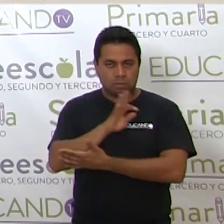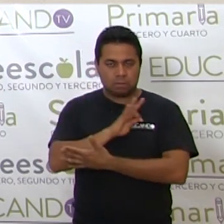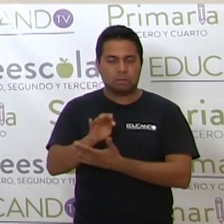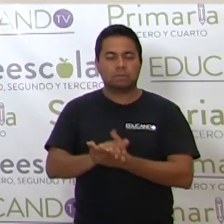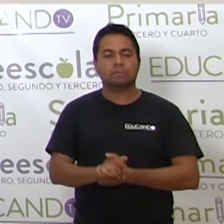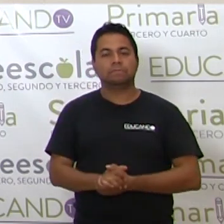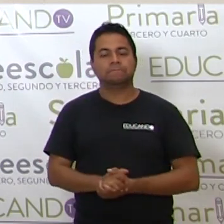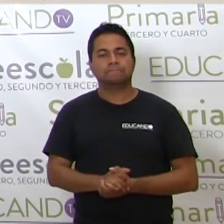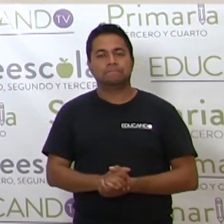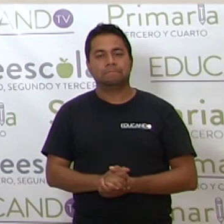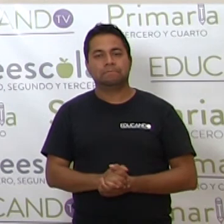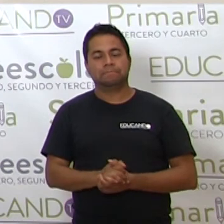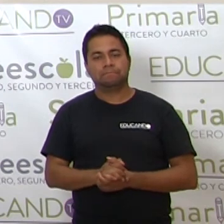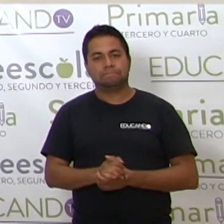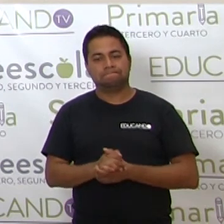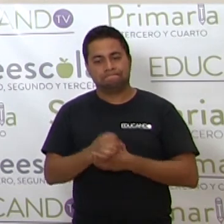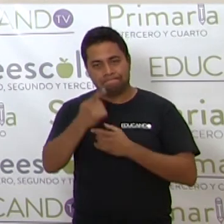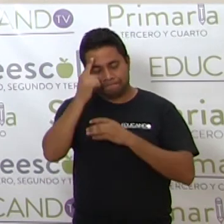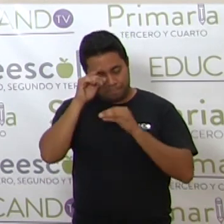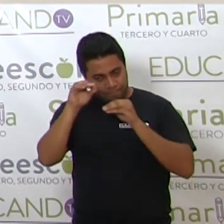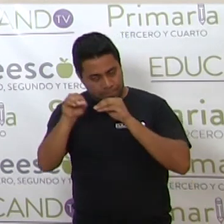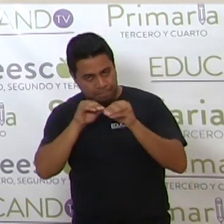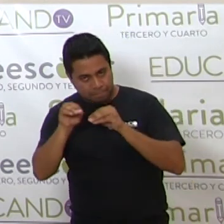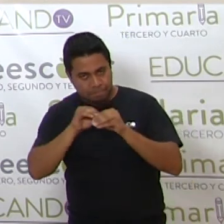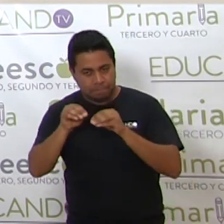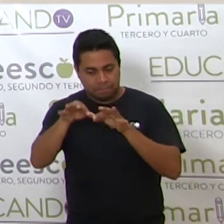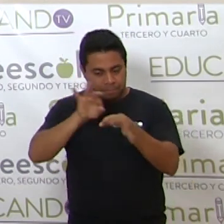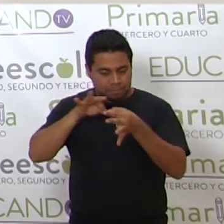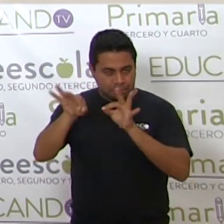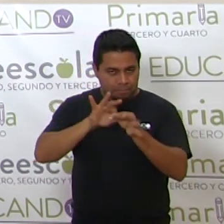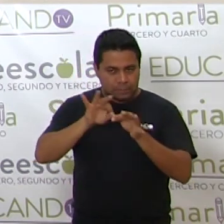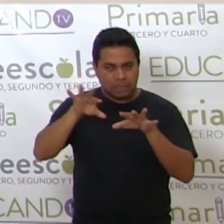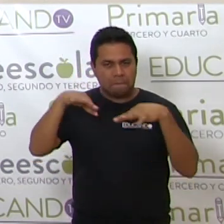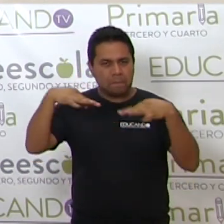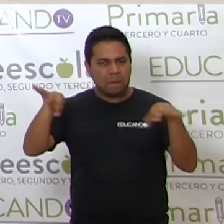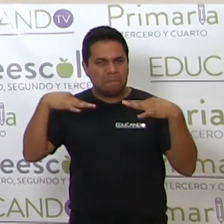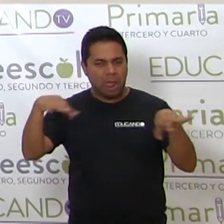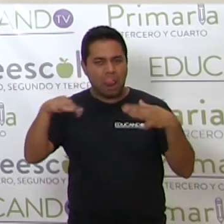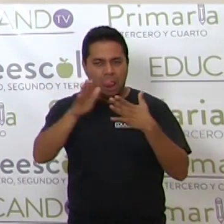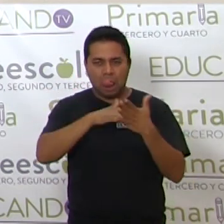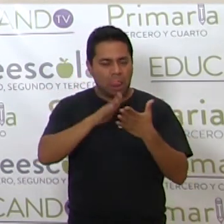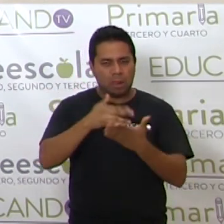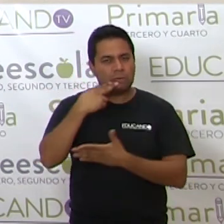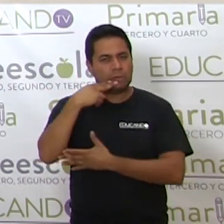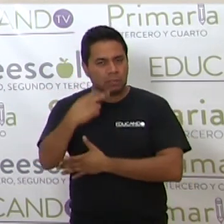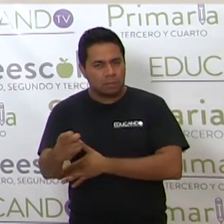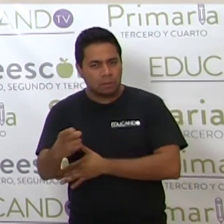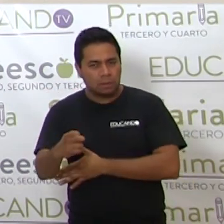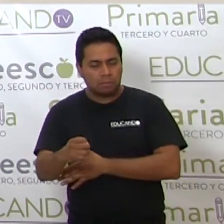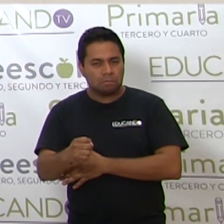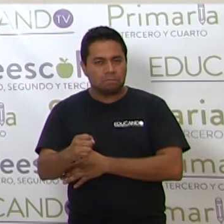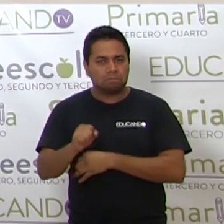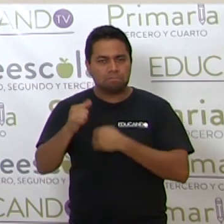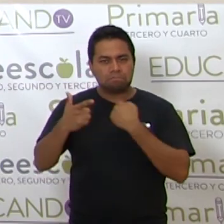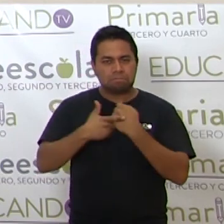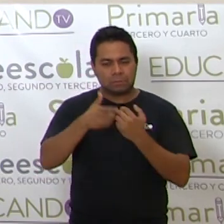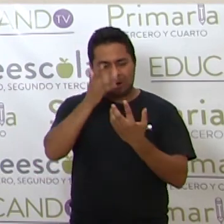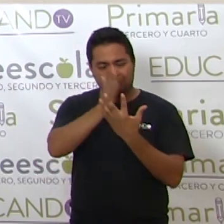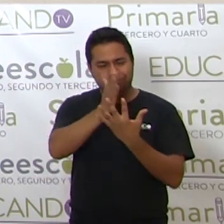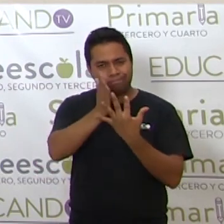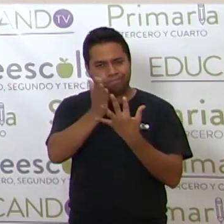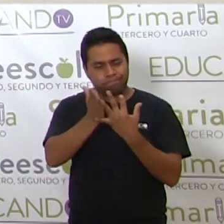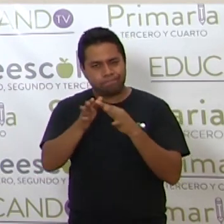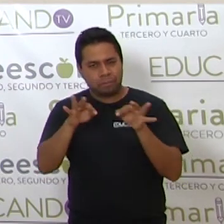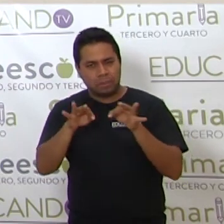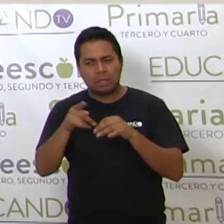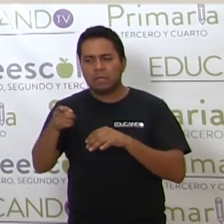trabajemos su motricidad tienes papeles que ya no te sirven y tienes un archivo muerto enorme porque